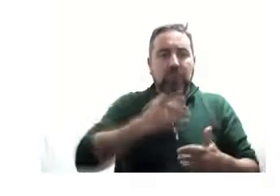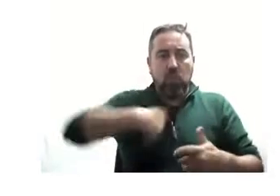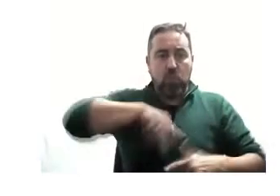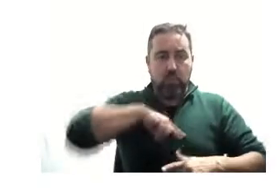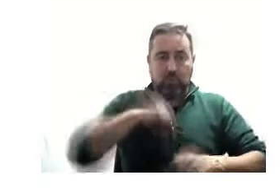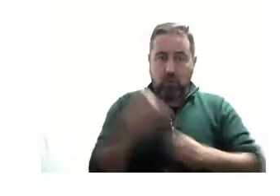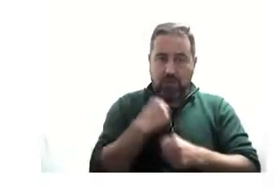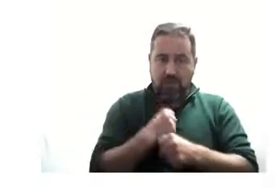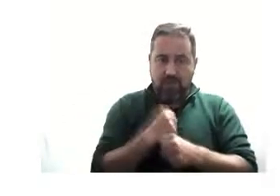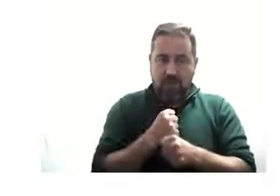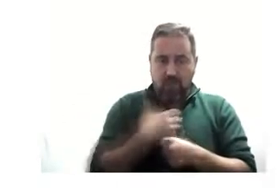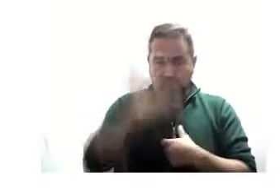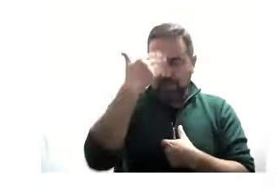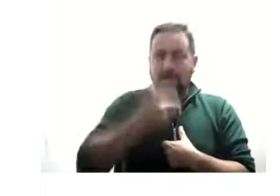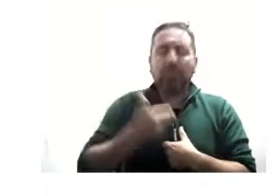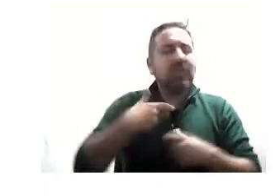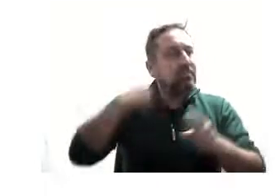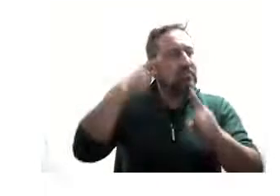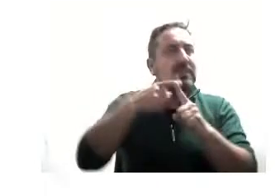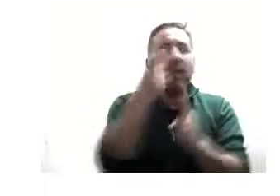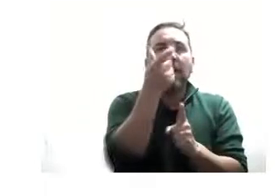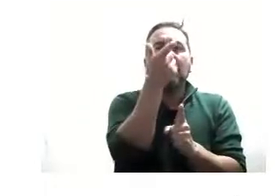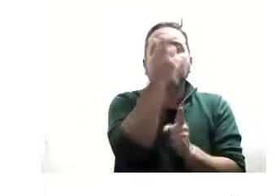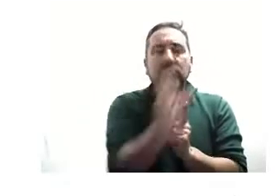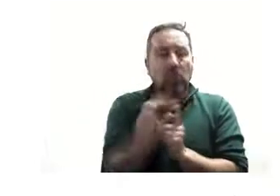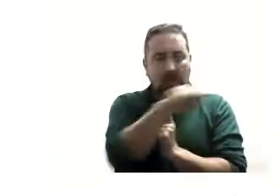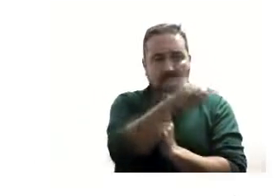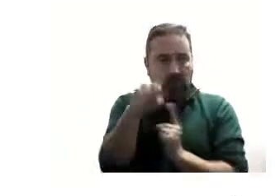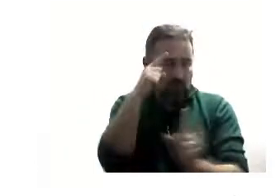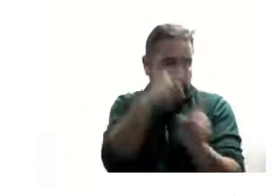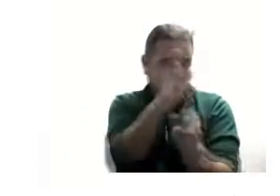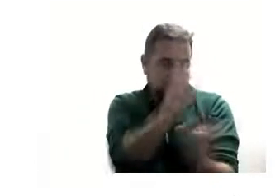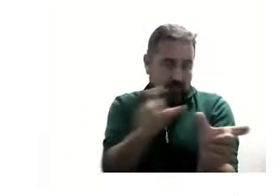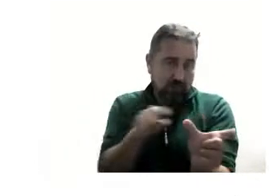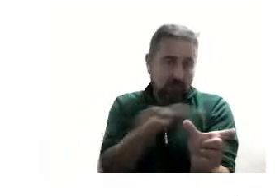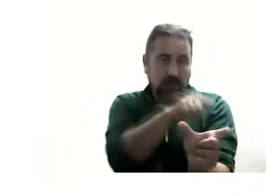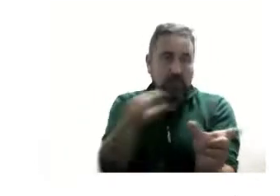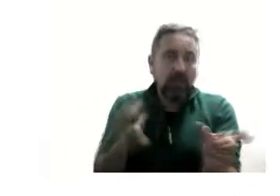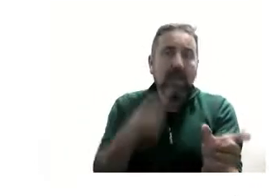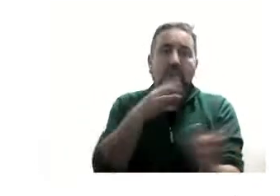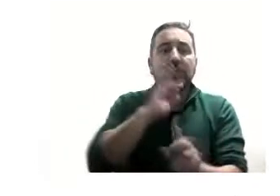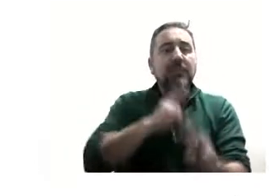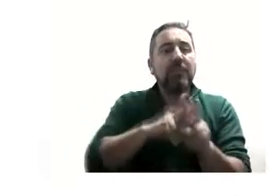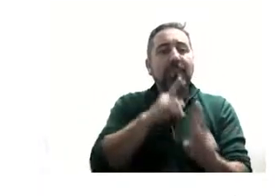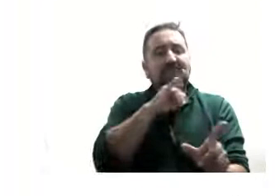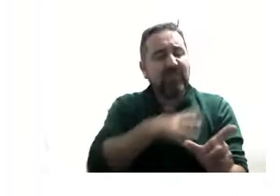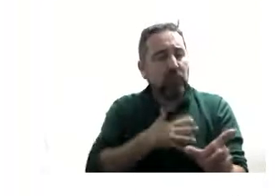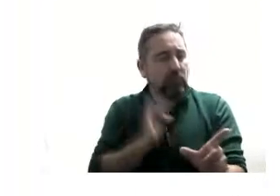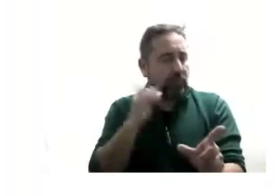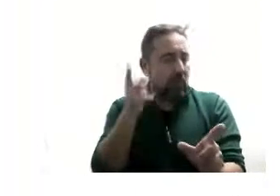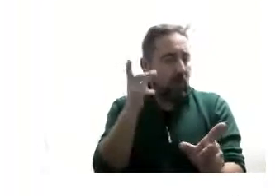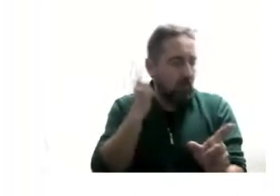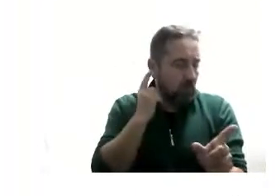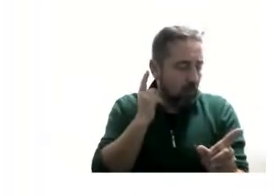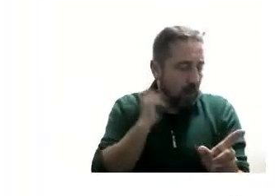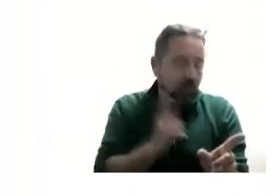a principalmente las personas destinadas, ¿no?, que tienen defectos auditivos, a los profesionales y a todo aquel